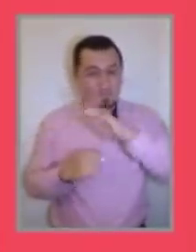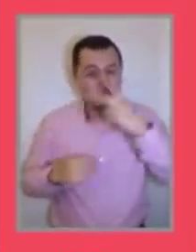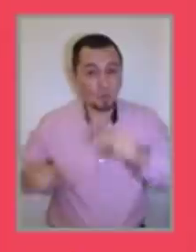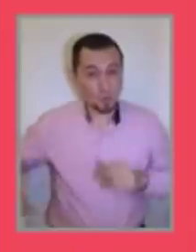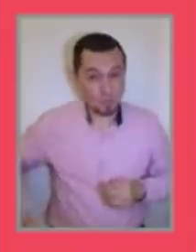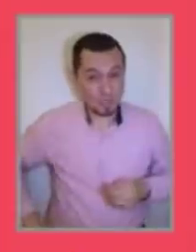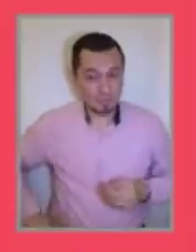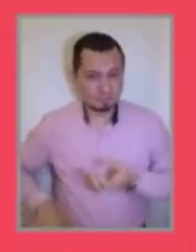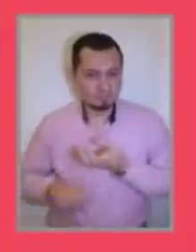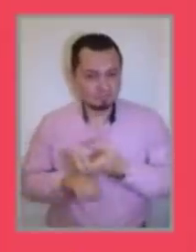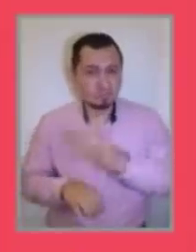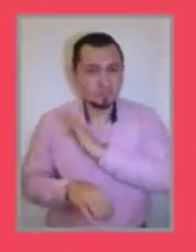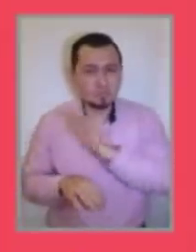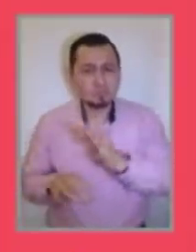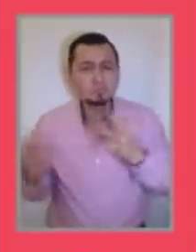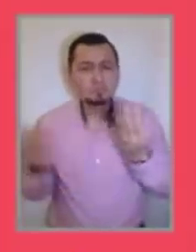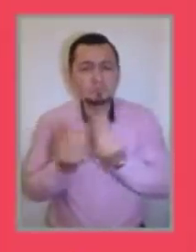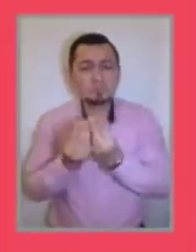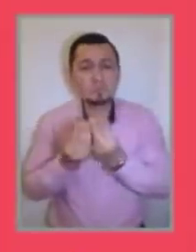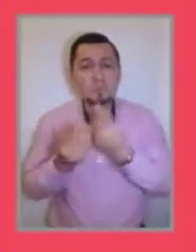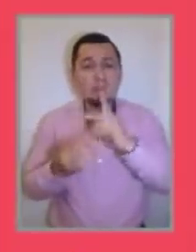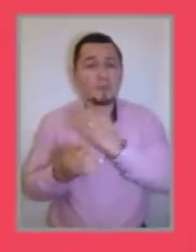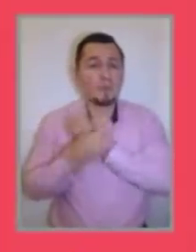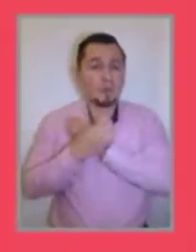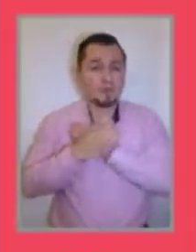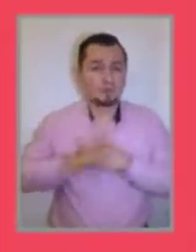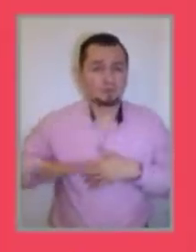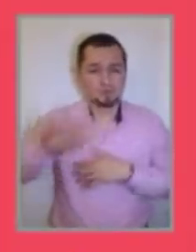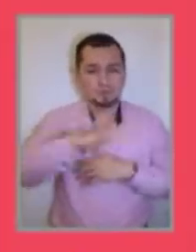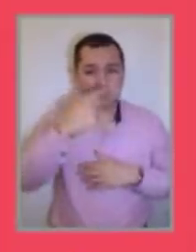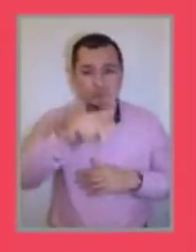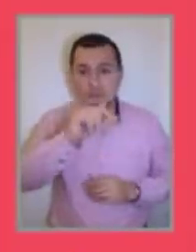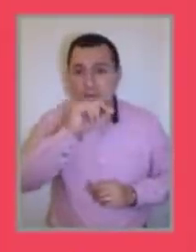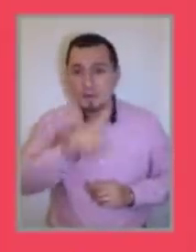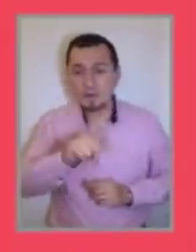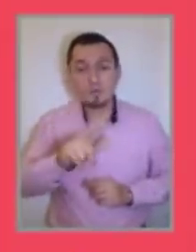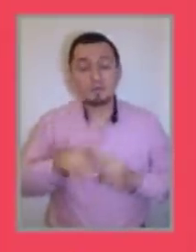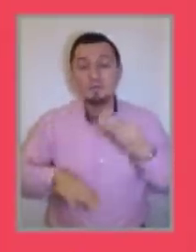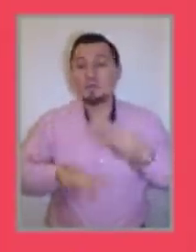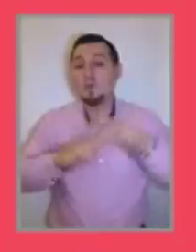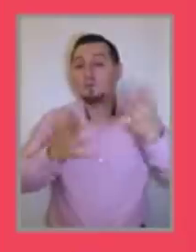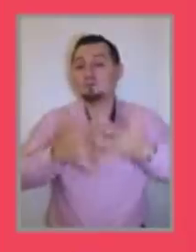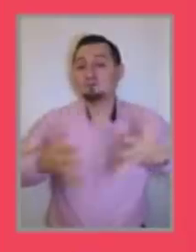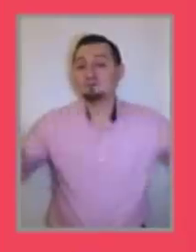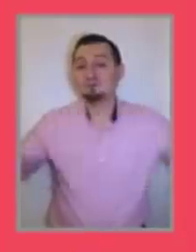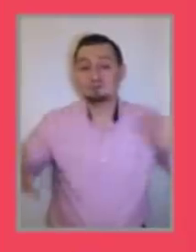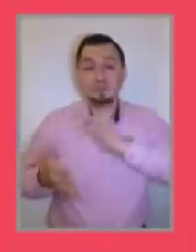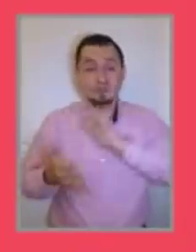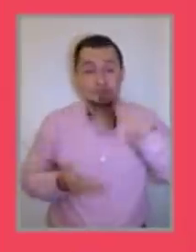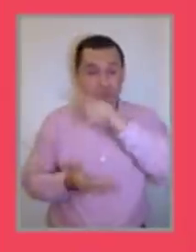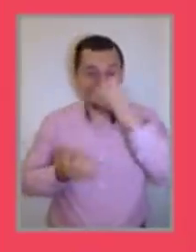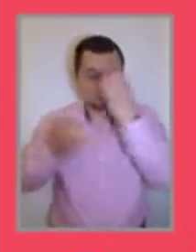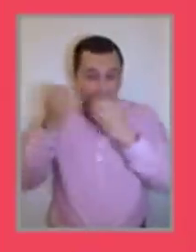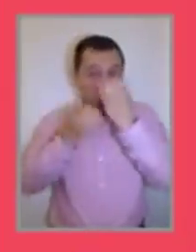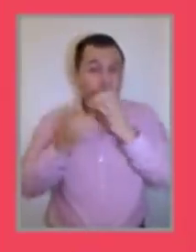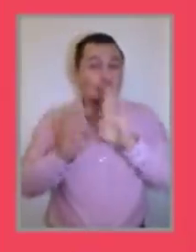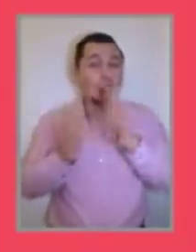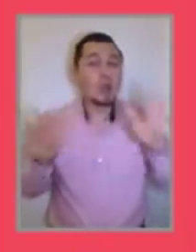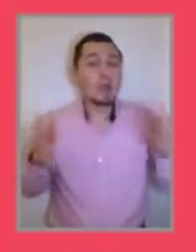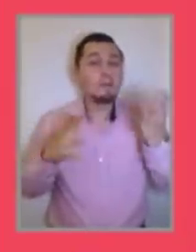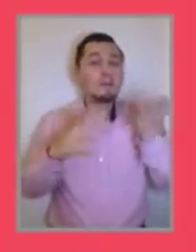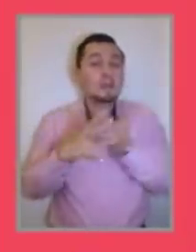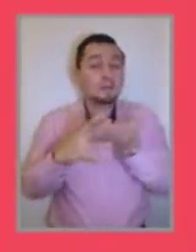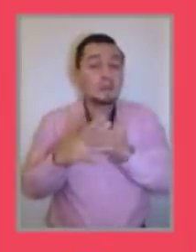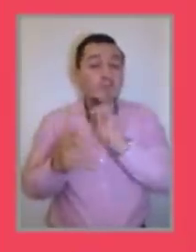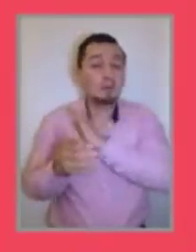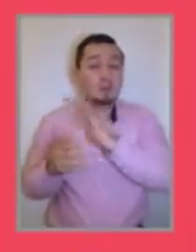Estado. Hay que recordar que el sistema educativo de bachilleratos en Jalisco es muy amplio. Prácticamente la mitad del sistema